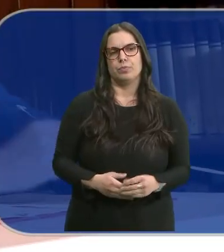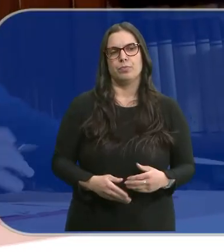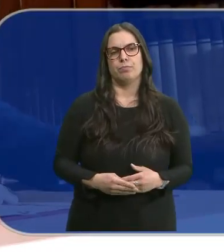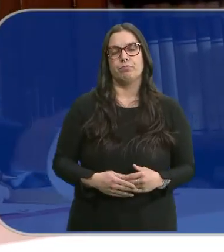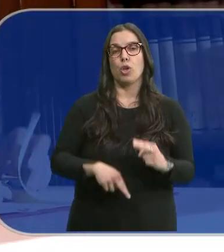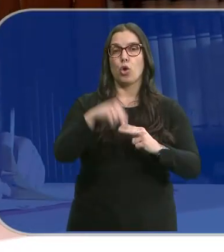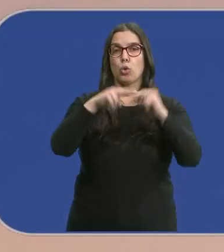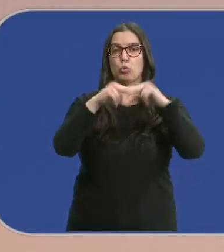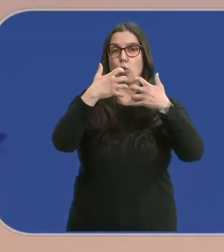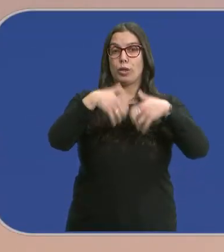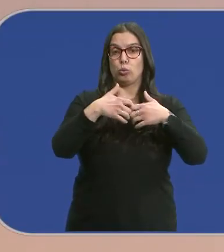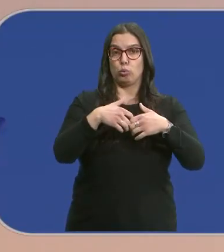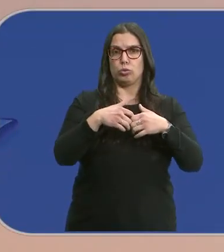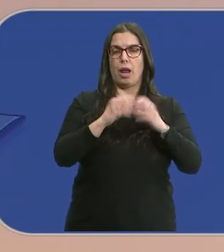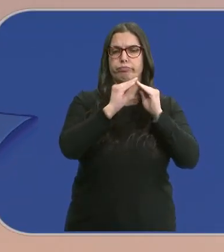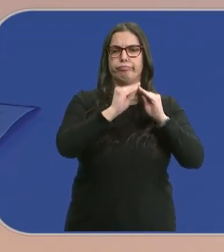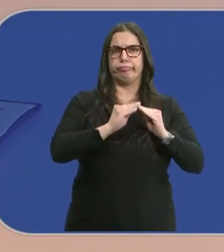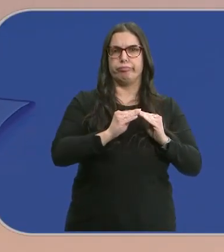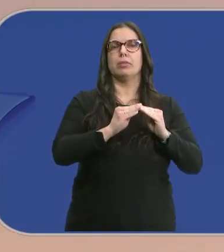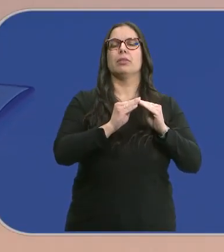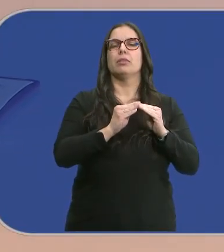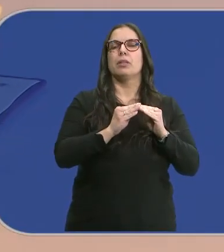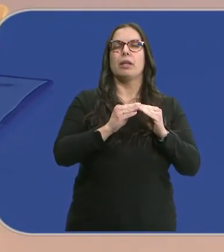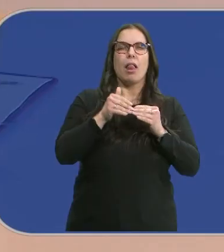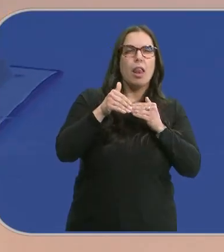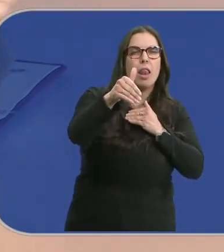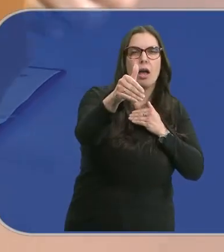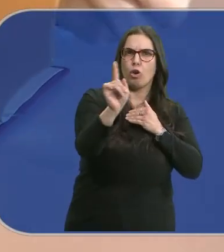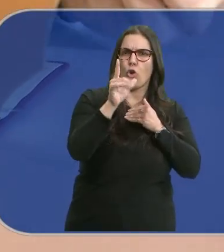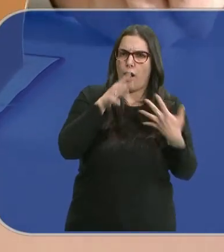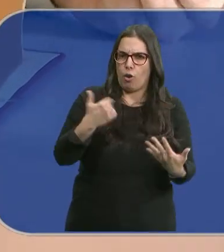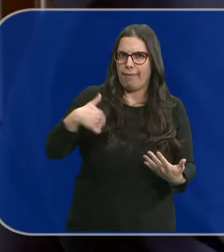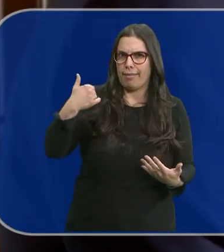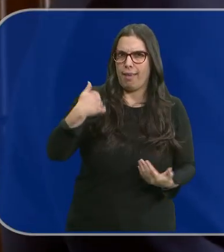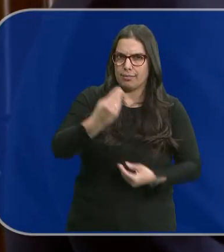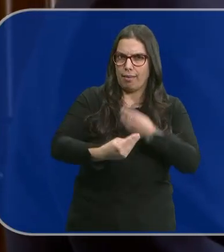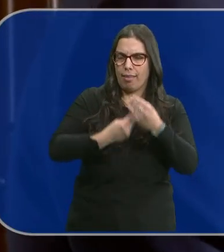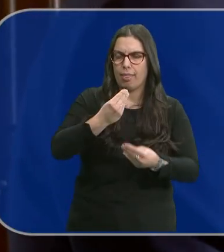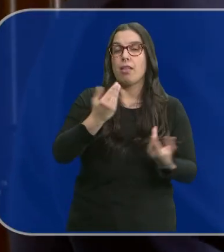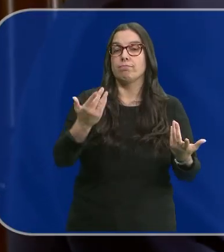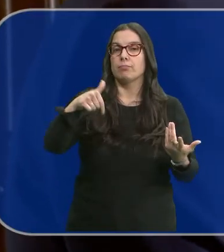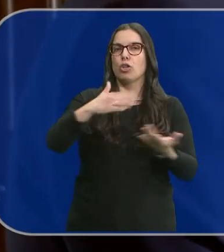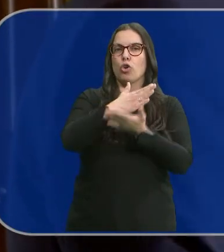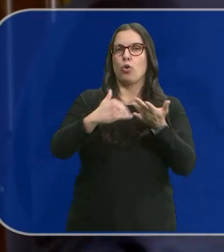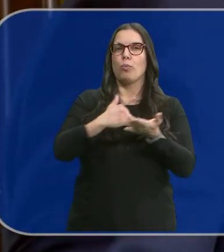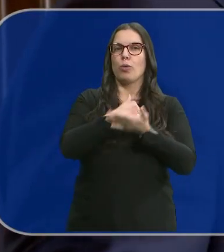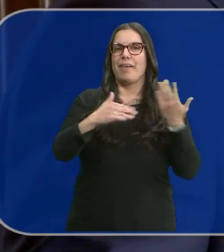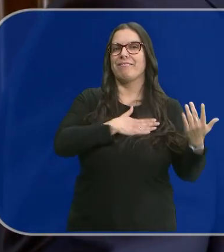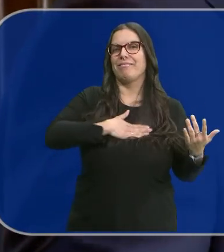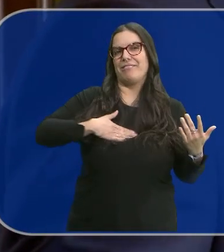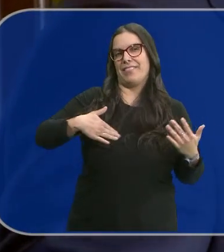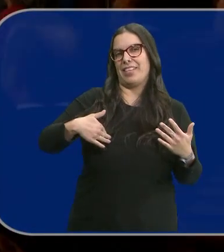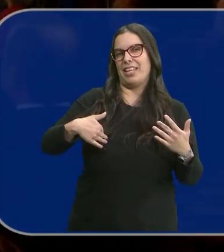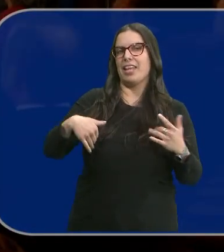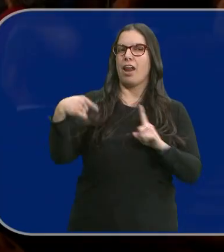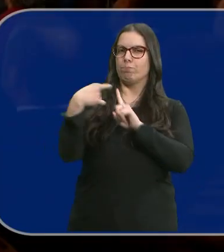La construcción industrializada ya no es una promesa lejana, sino toda una realidad, y de ello nuestra comunidad quiere ser